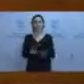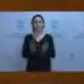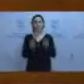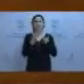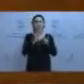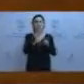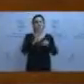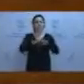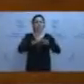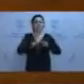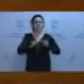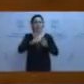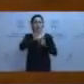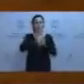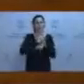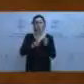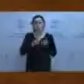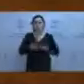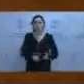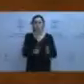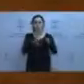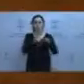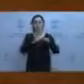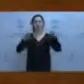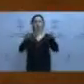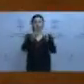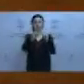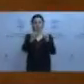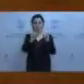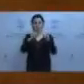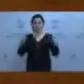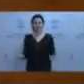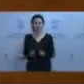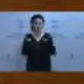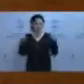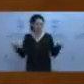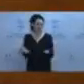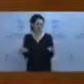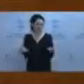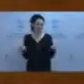las directrices subregionales del área central. Ya lo han publicitado a bombo y platillo,